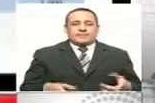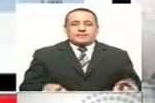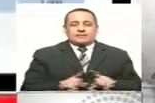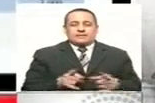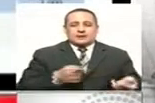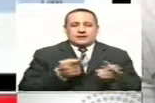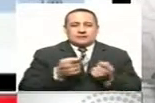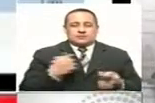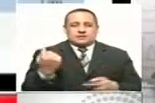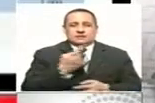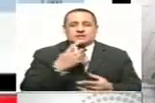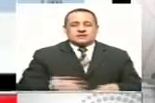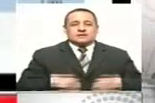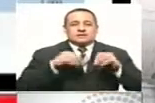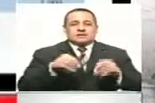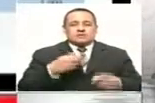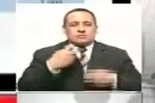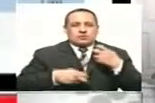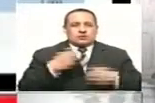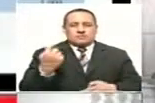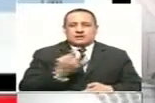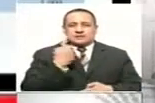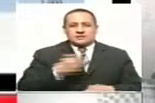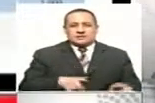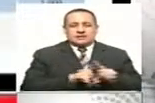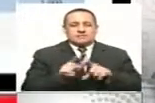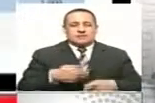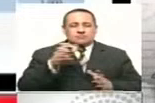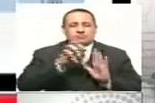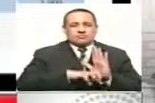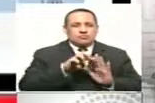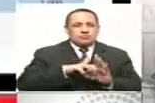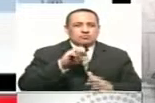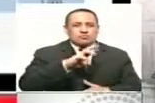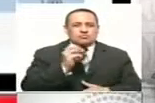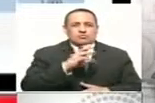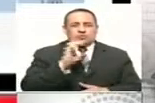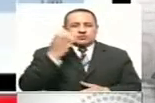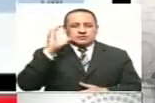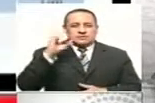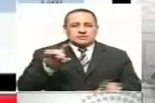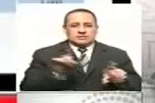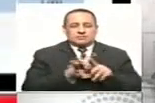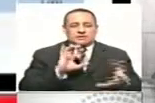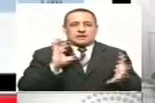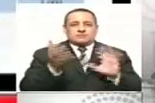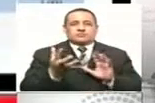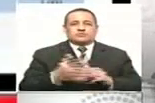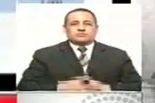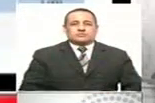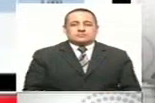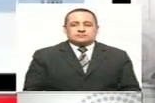esto sería transferido por programas nacionales pro-ciencia o pro-innovación, ¿no?